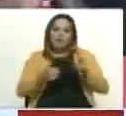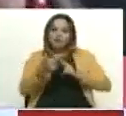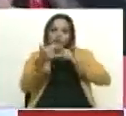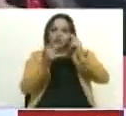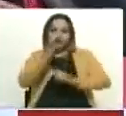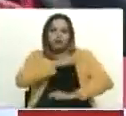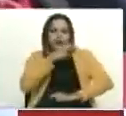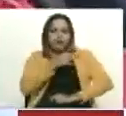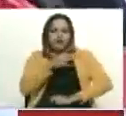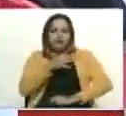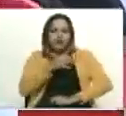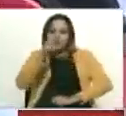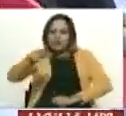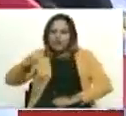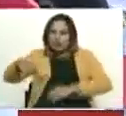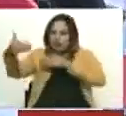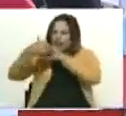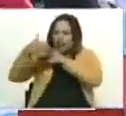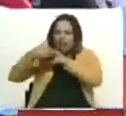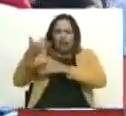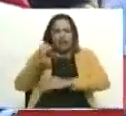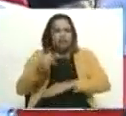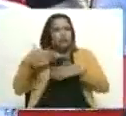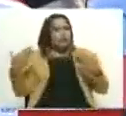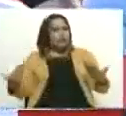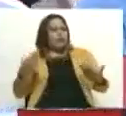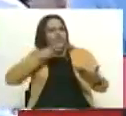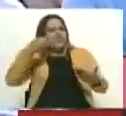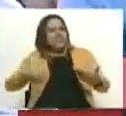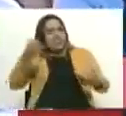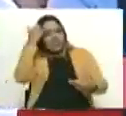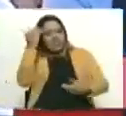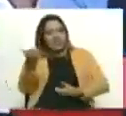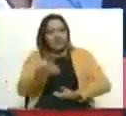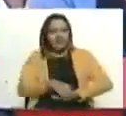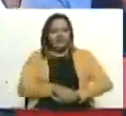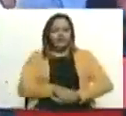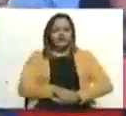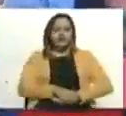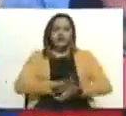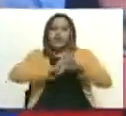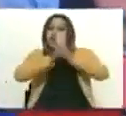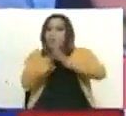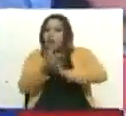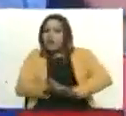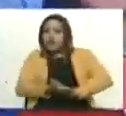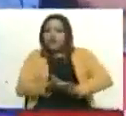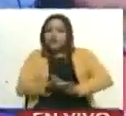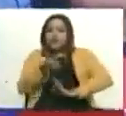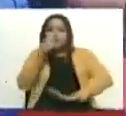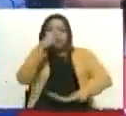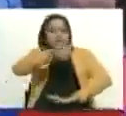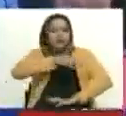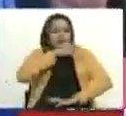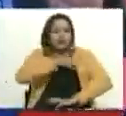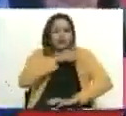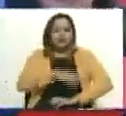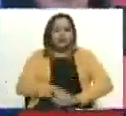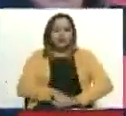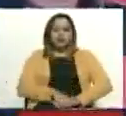que agredieron al pueblo con tanta hazaña? ¿Cuál fue su verdadera intención? Acabar con el estado de bienestar